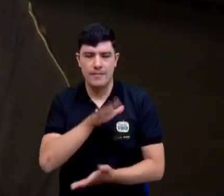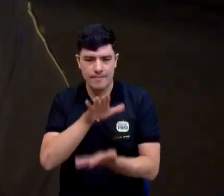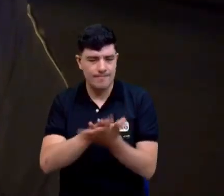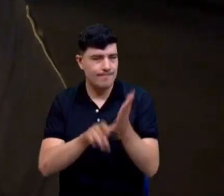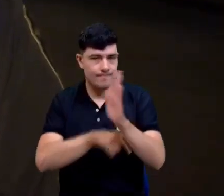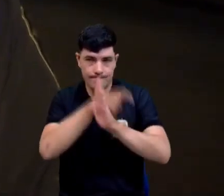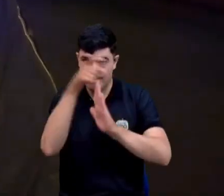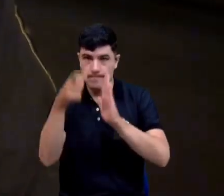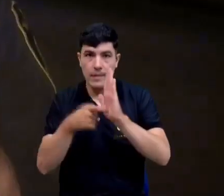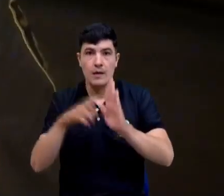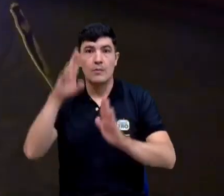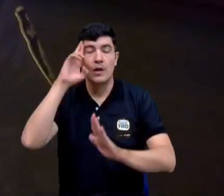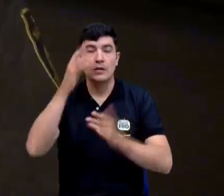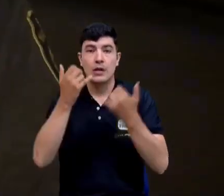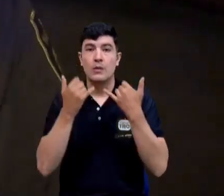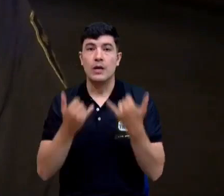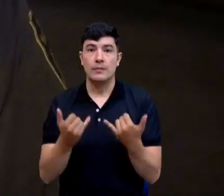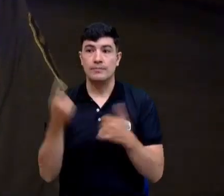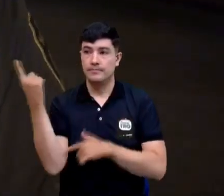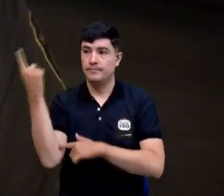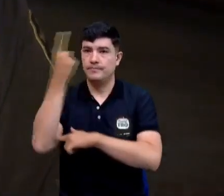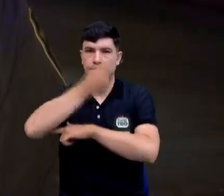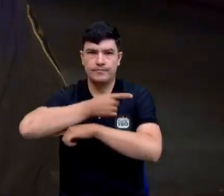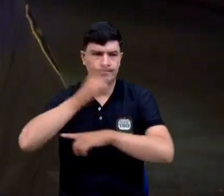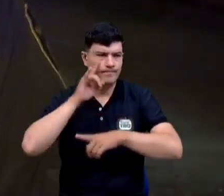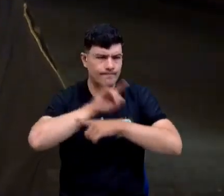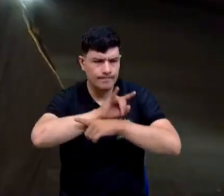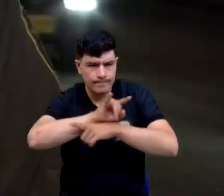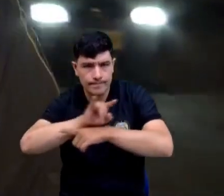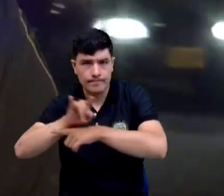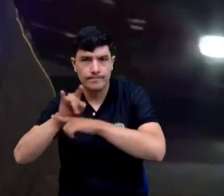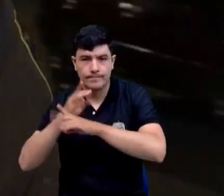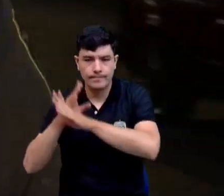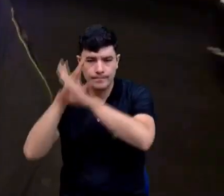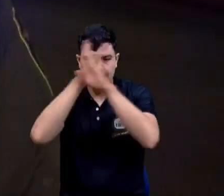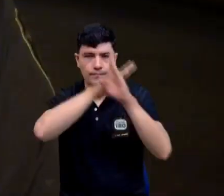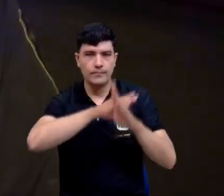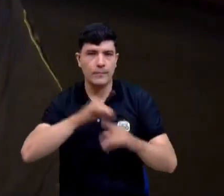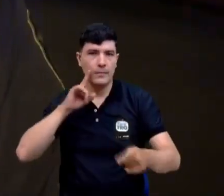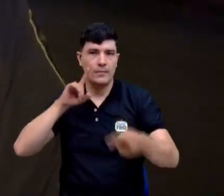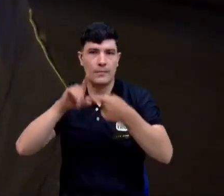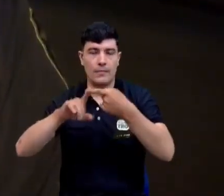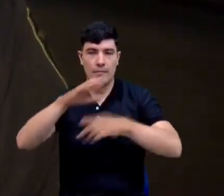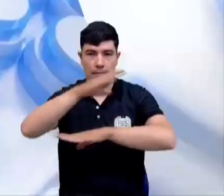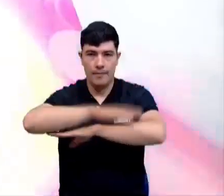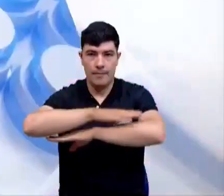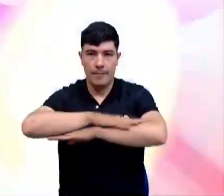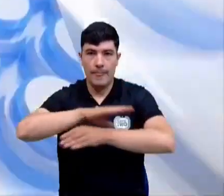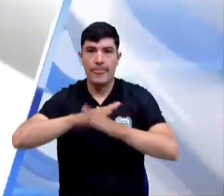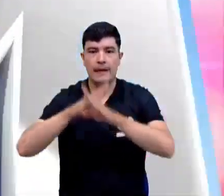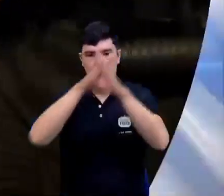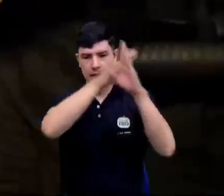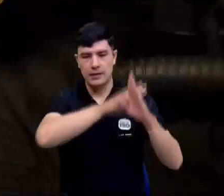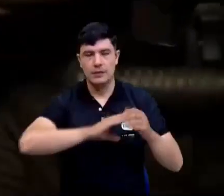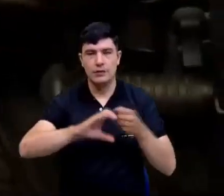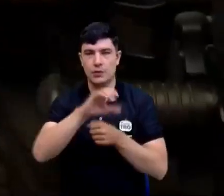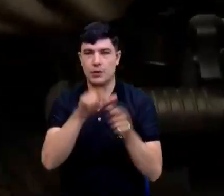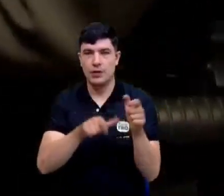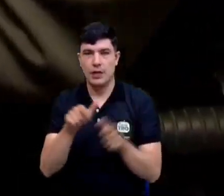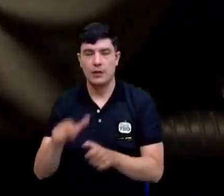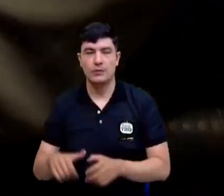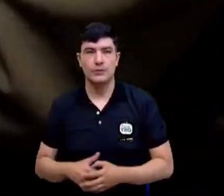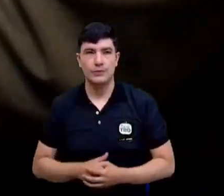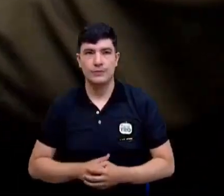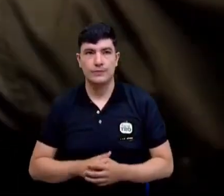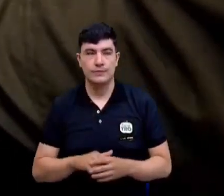tranquilo. Es así que realizamos este tipo de operativos con el fin de contribuir a la convivencia y seguridad ciudadana. Sobre la